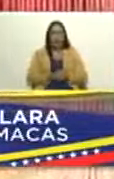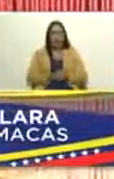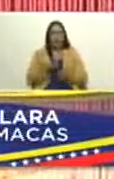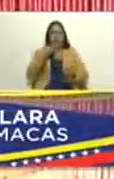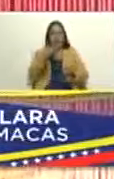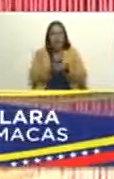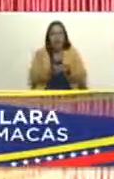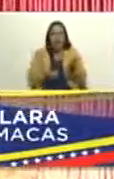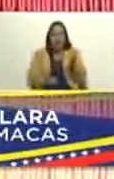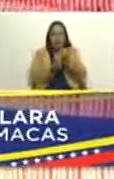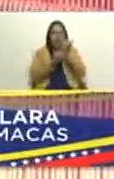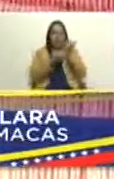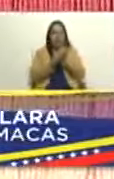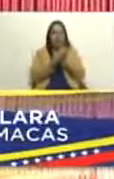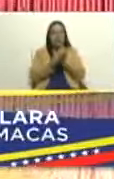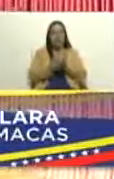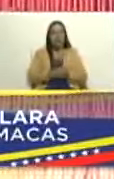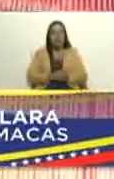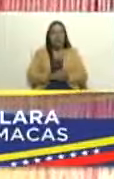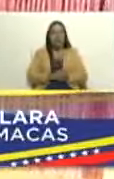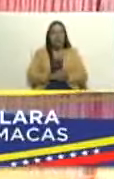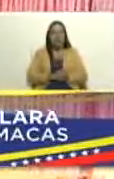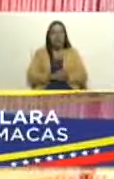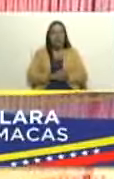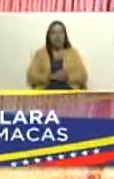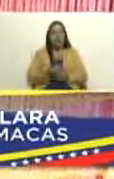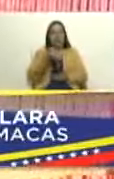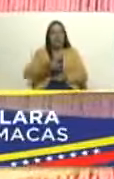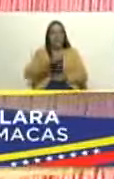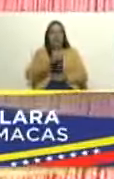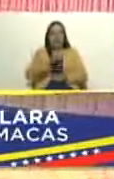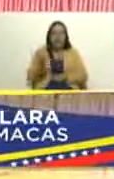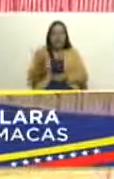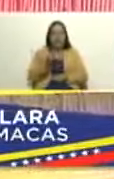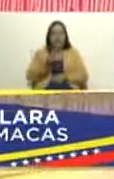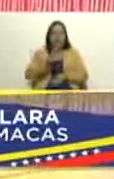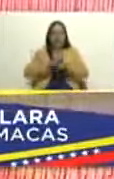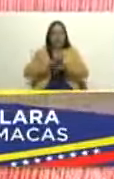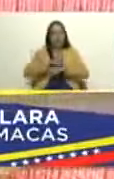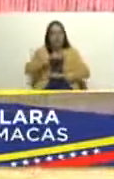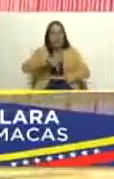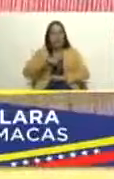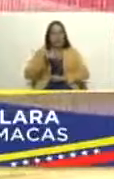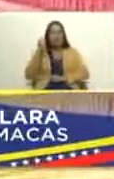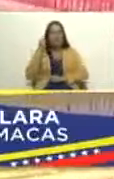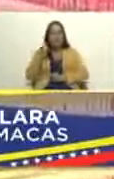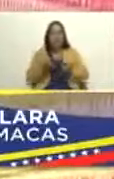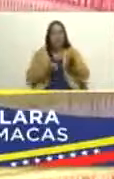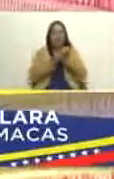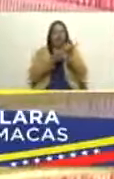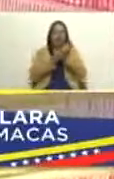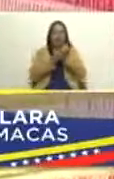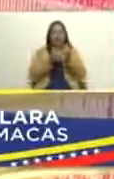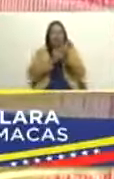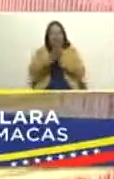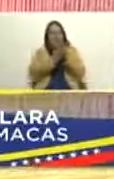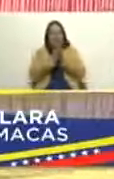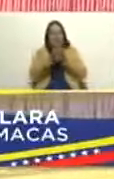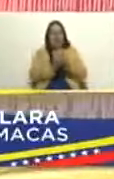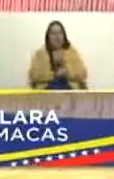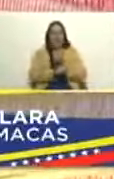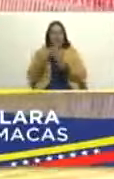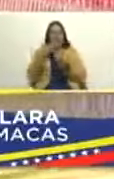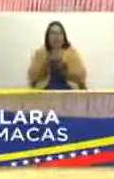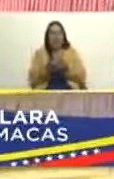Gracias por el apoyo, por el financiamiento del Banco Venezuela, porque somos mujeres emprendedoras y que gracias